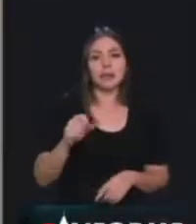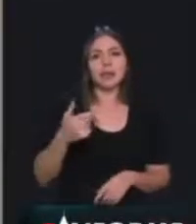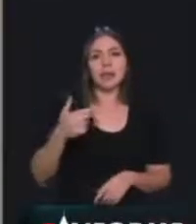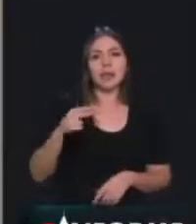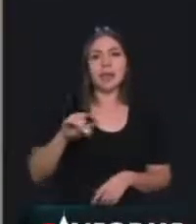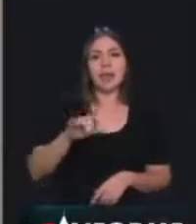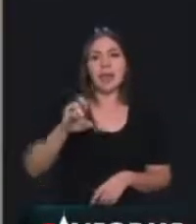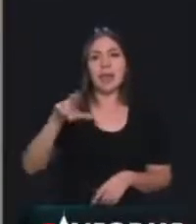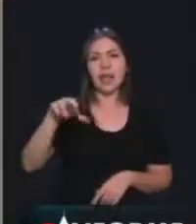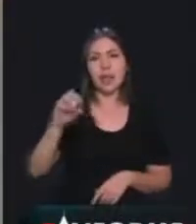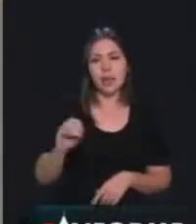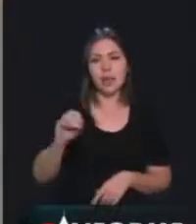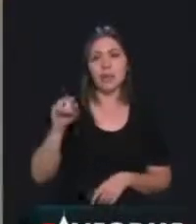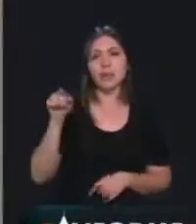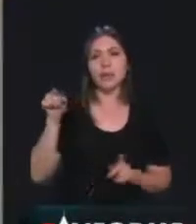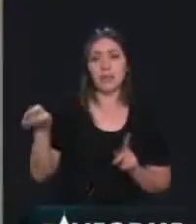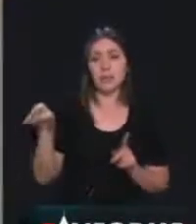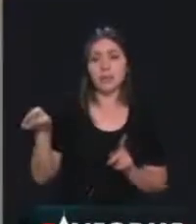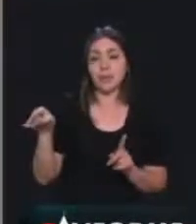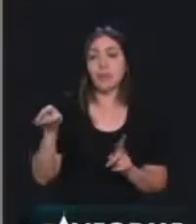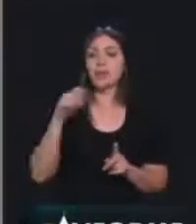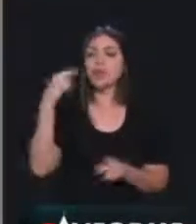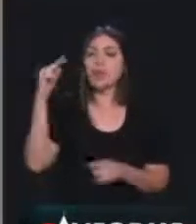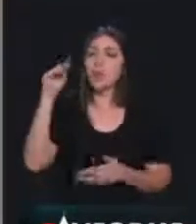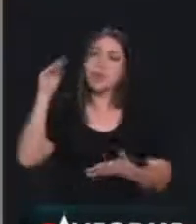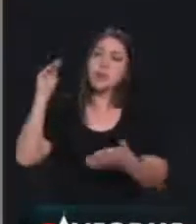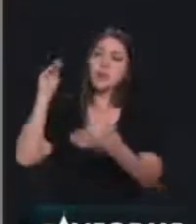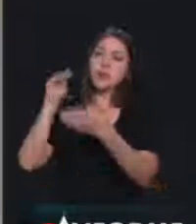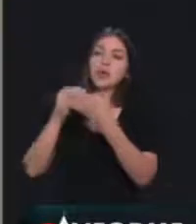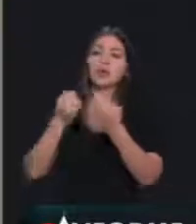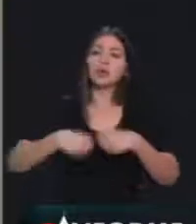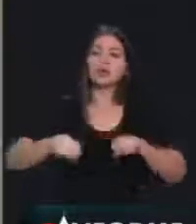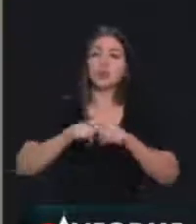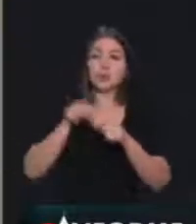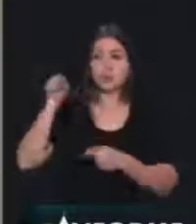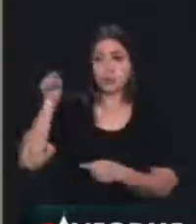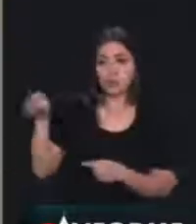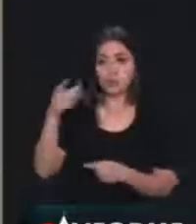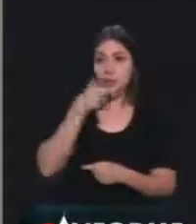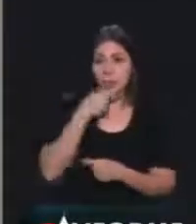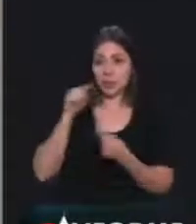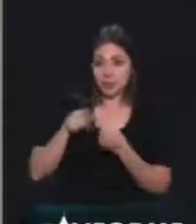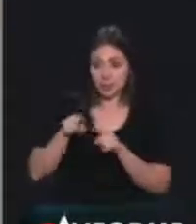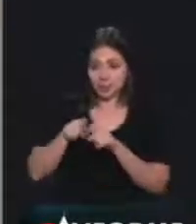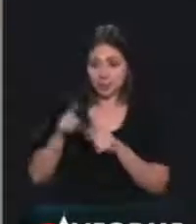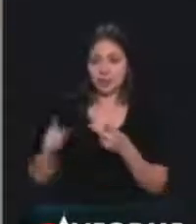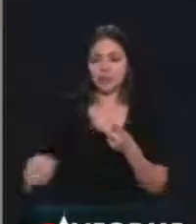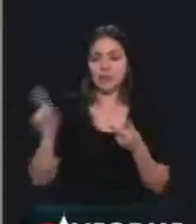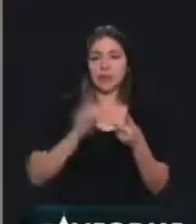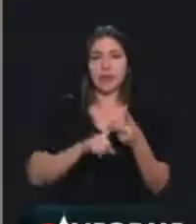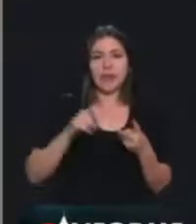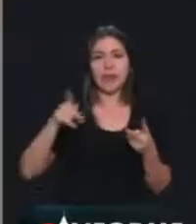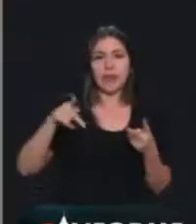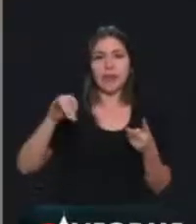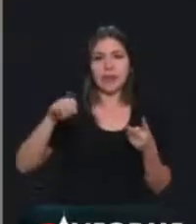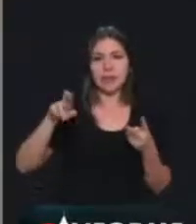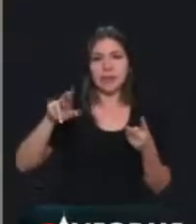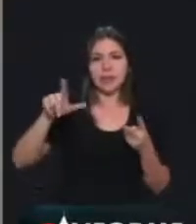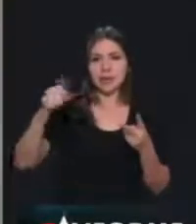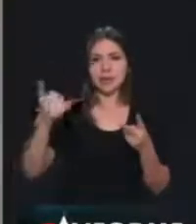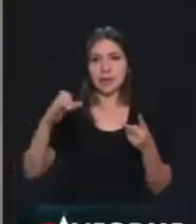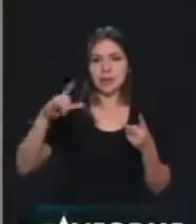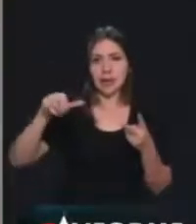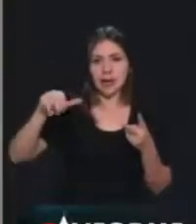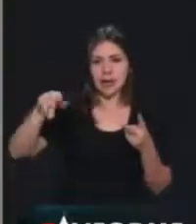Guajardo, que él aparece como socio, ¿ok? Entonces lo tenemos a él lo tenemos a Kimberly Clark, tenemos a